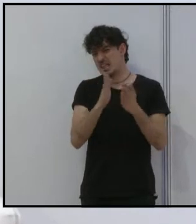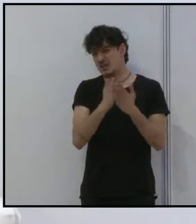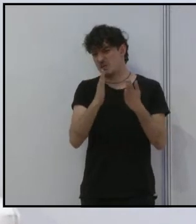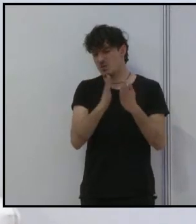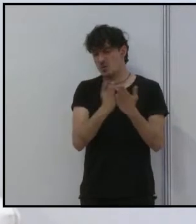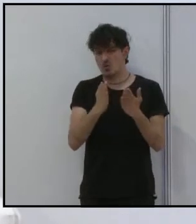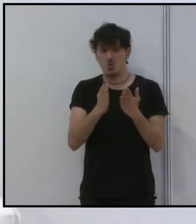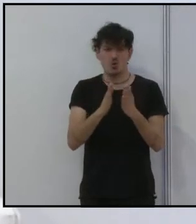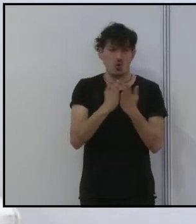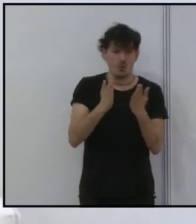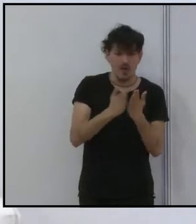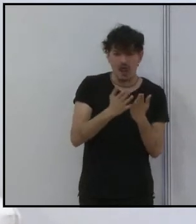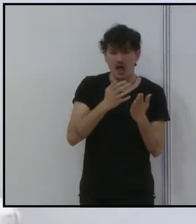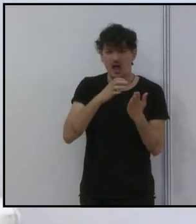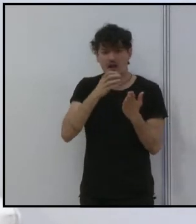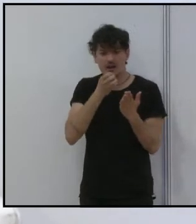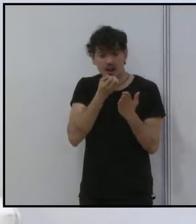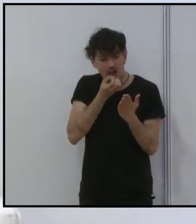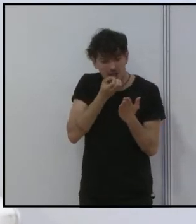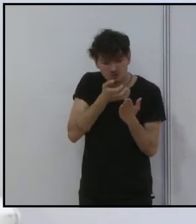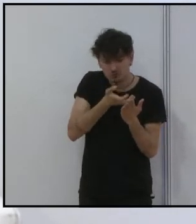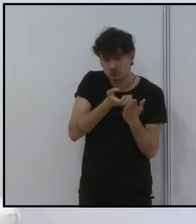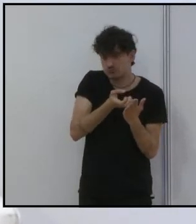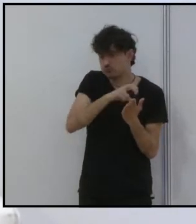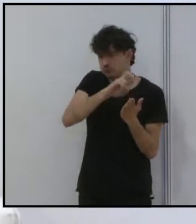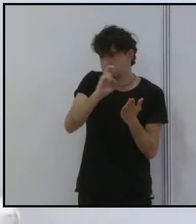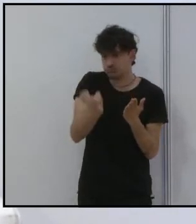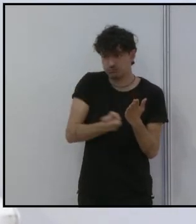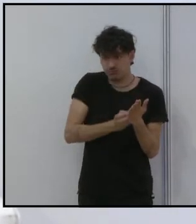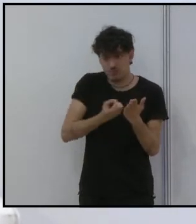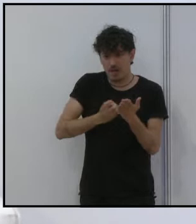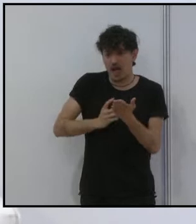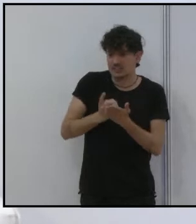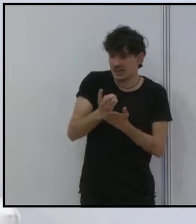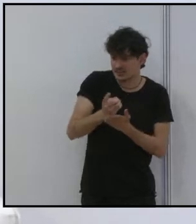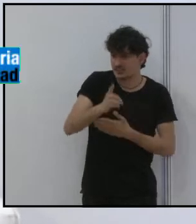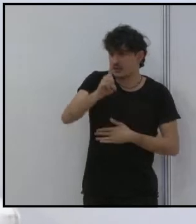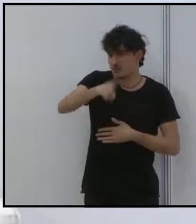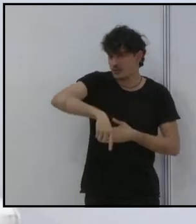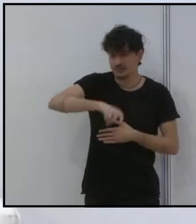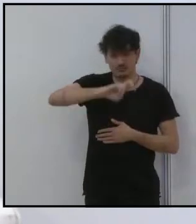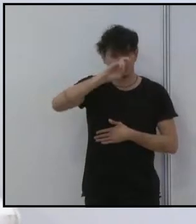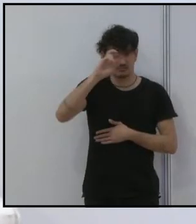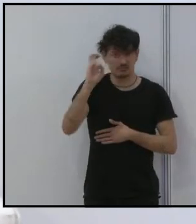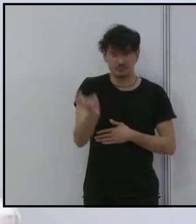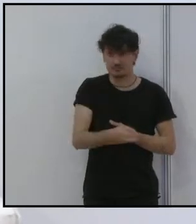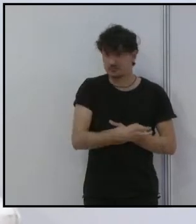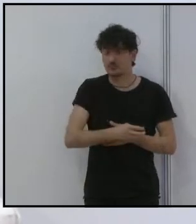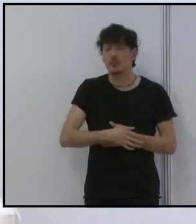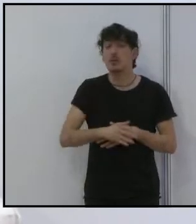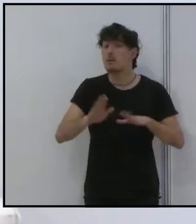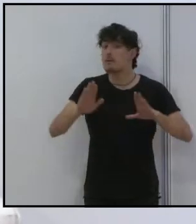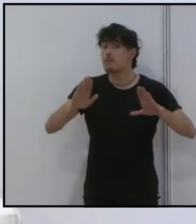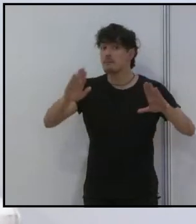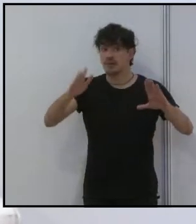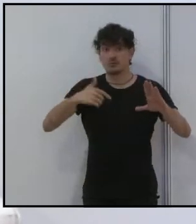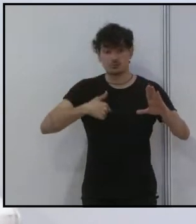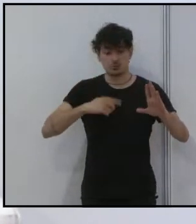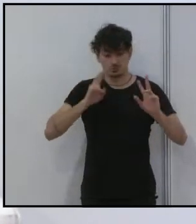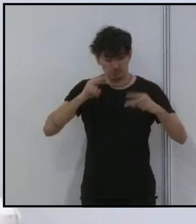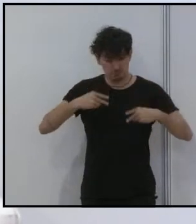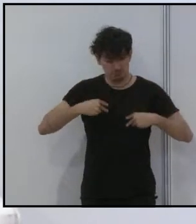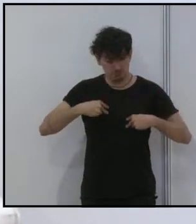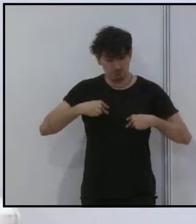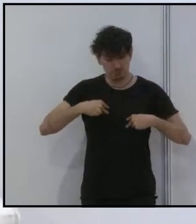relatos, ensayos, antologías y hasta un atlas, todos, de alguna manera, mestizos. Sin embargo, me considero